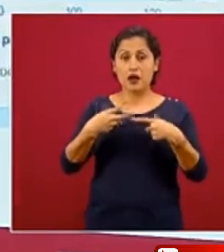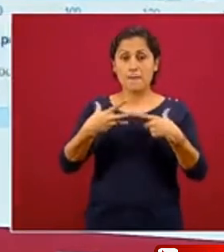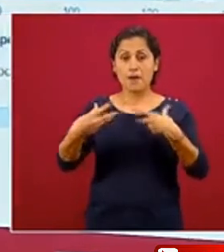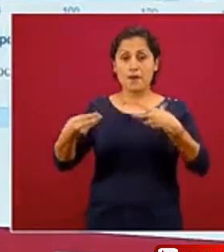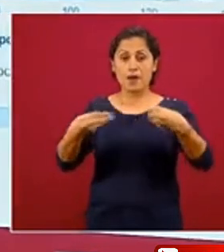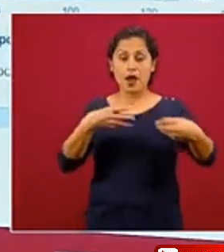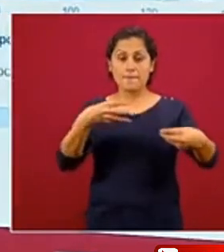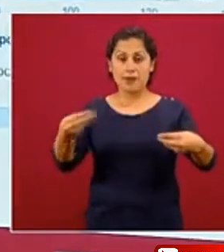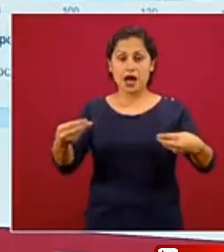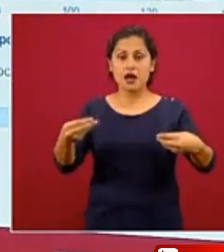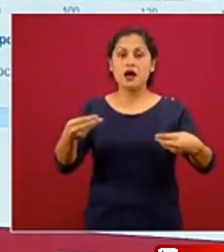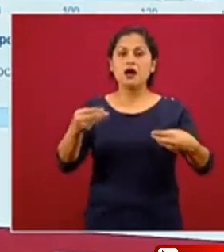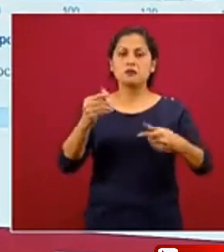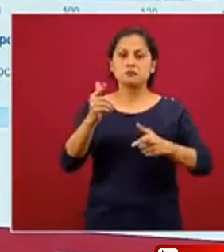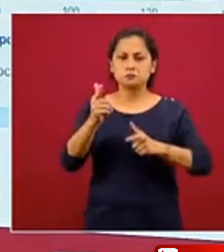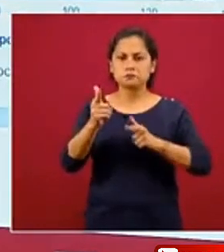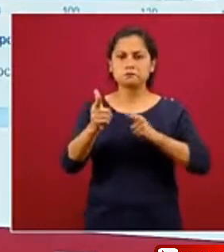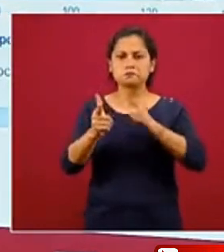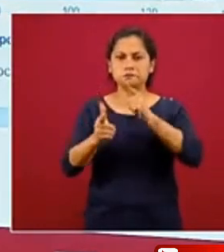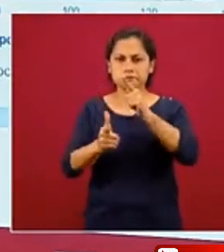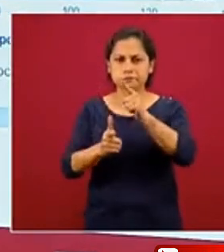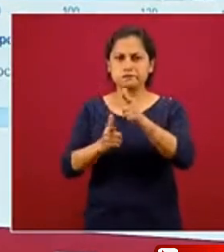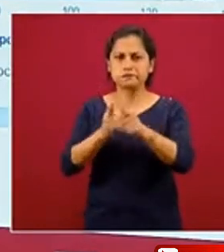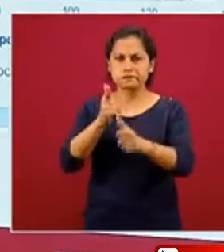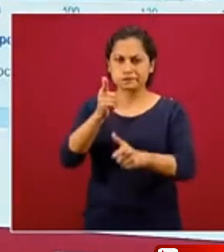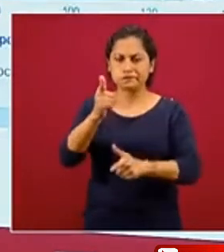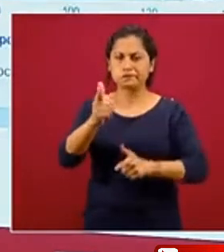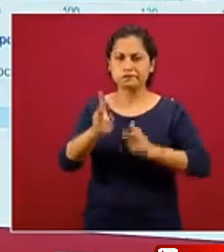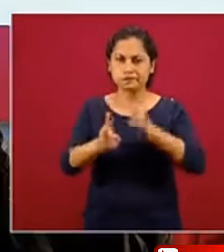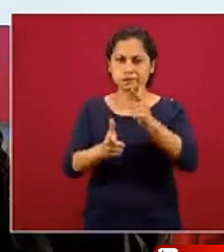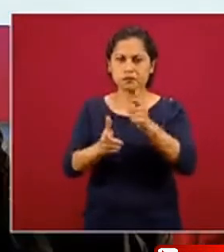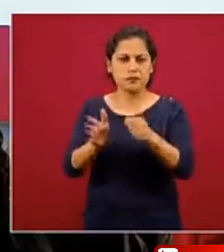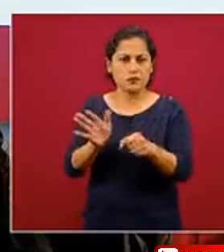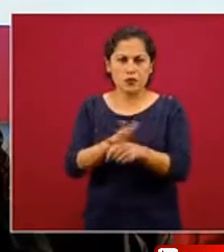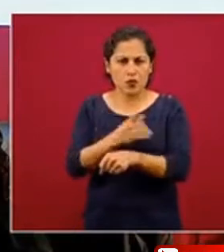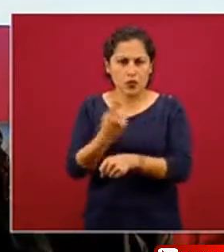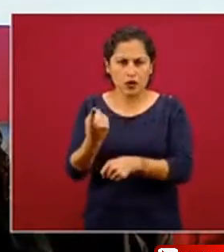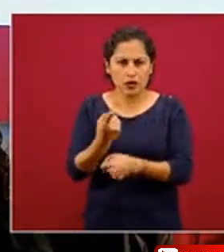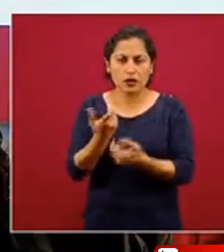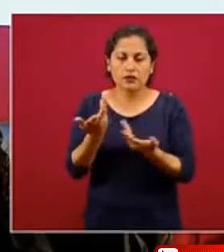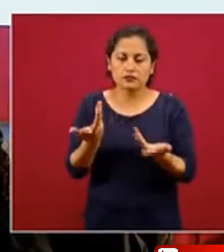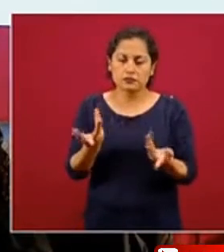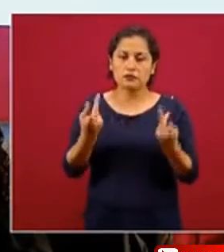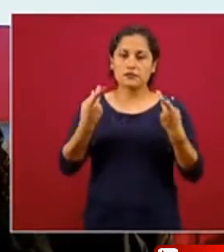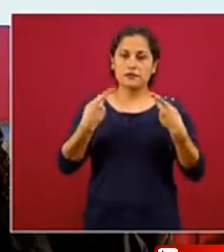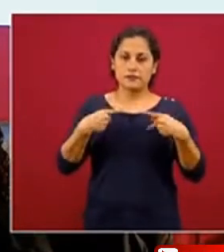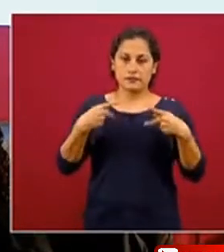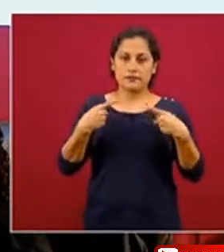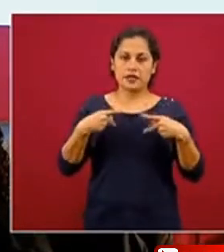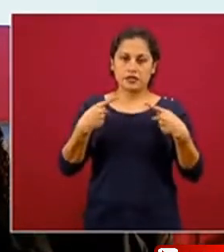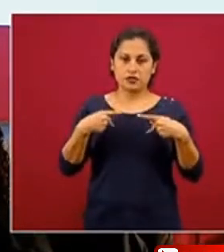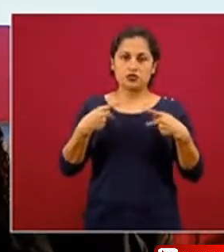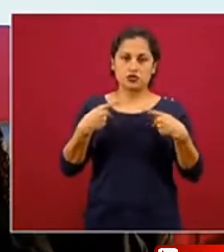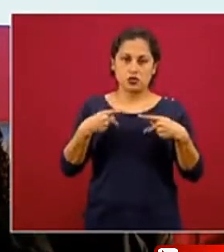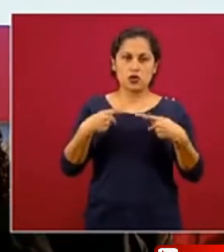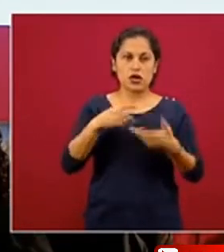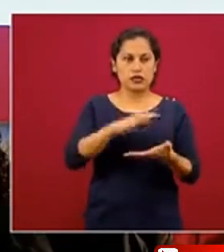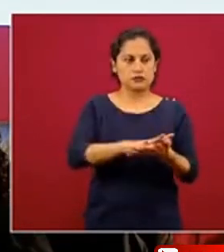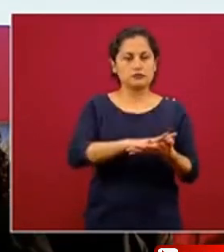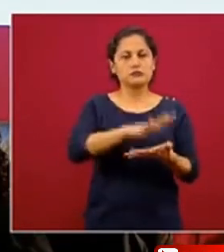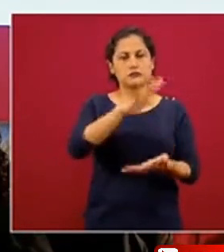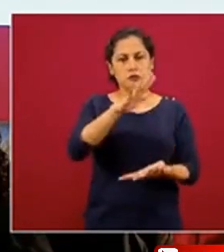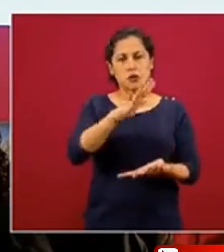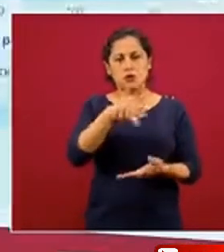esa velocidad y no otra más rápida es que las personas se han mantenido mayormente, en